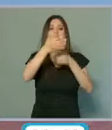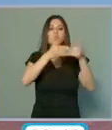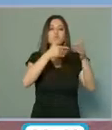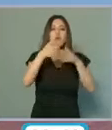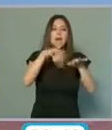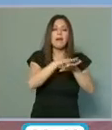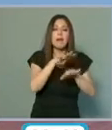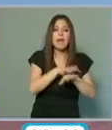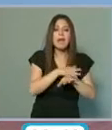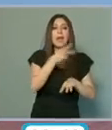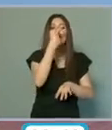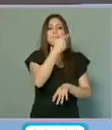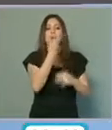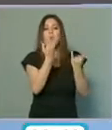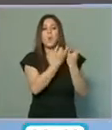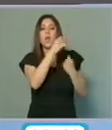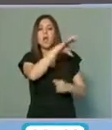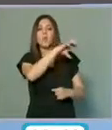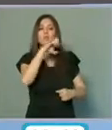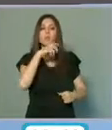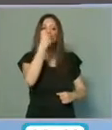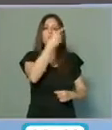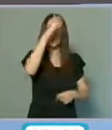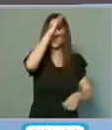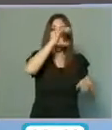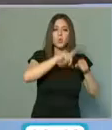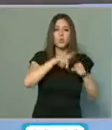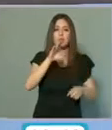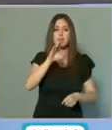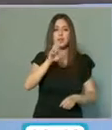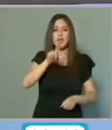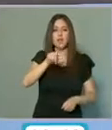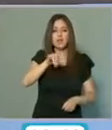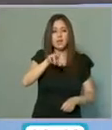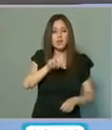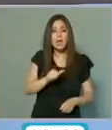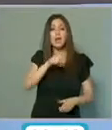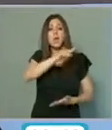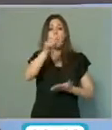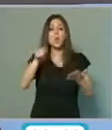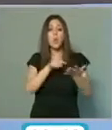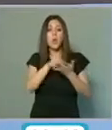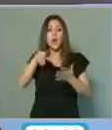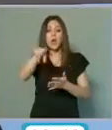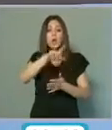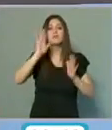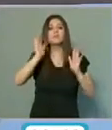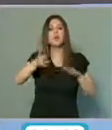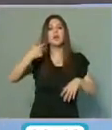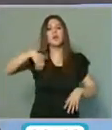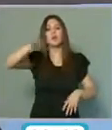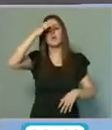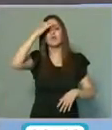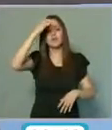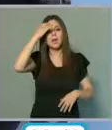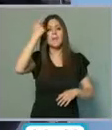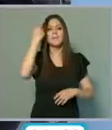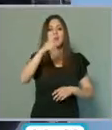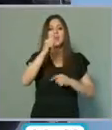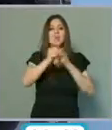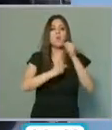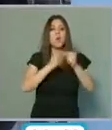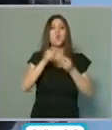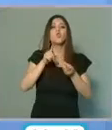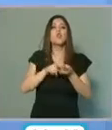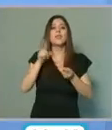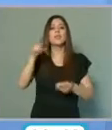que, que es parte de espacios nacionales que hoy conocemos y que, bueno, los celtas son una parte de España,